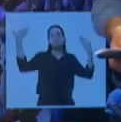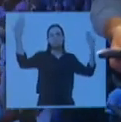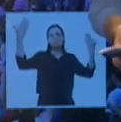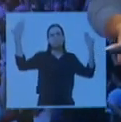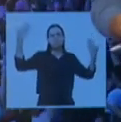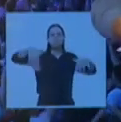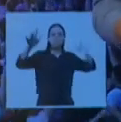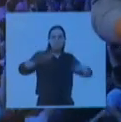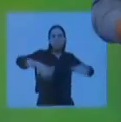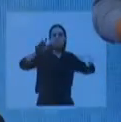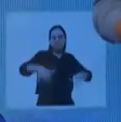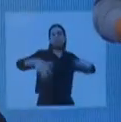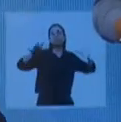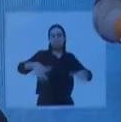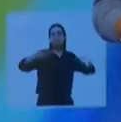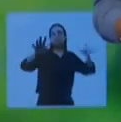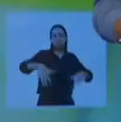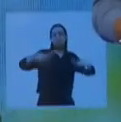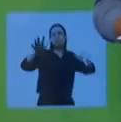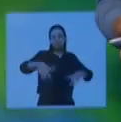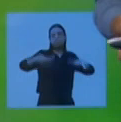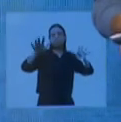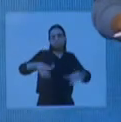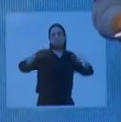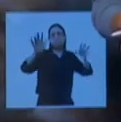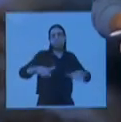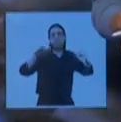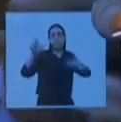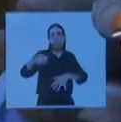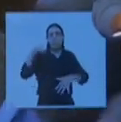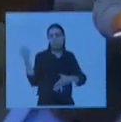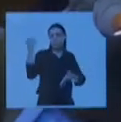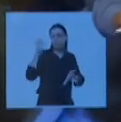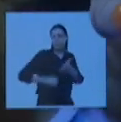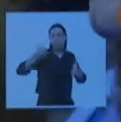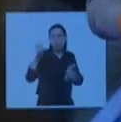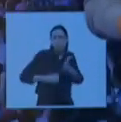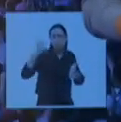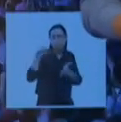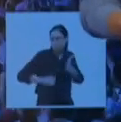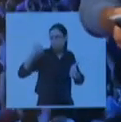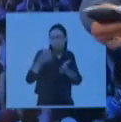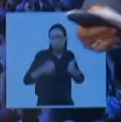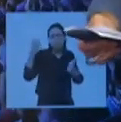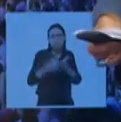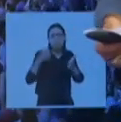radicalismo, del propio Sergio Massa y demás, la tensión parece estar dada en eso, ¿no? En democracia